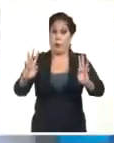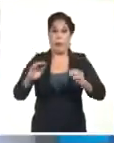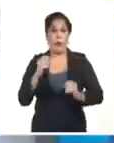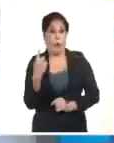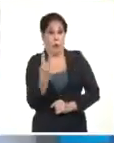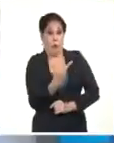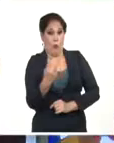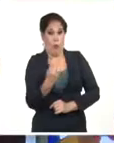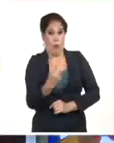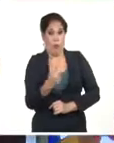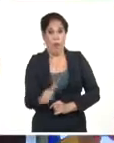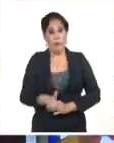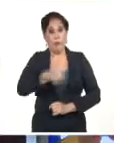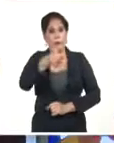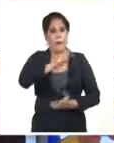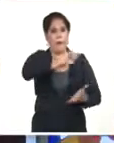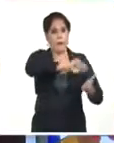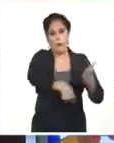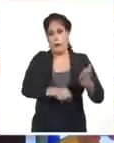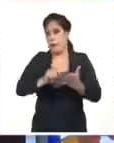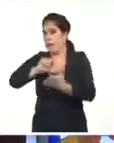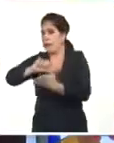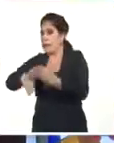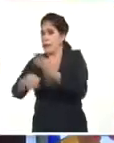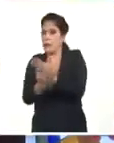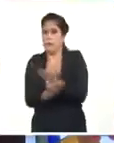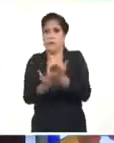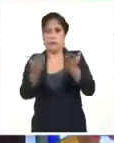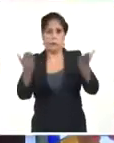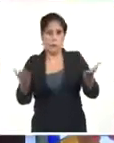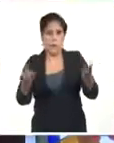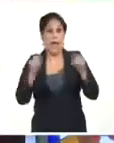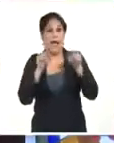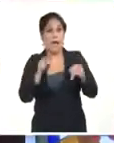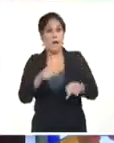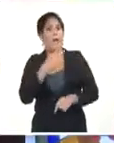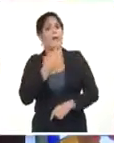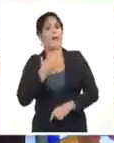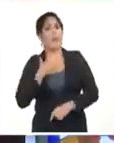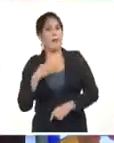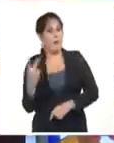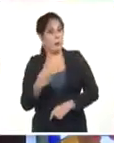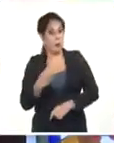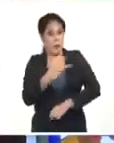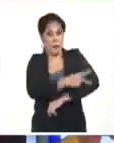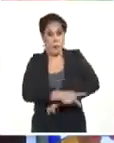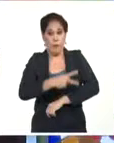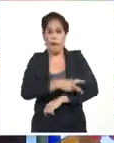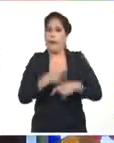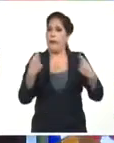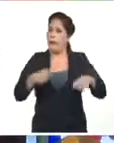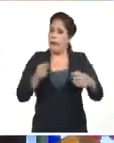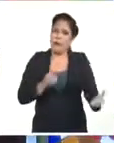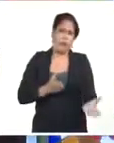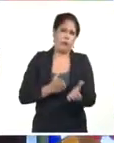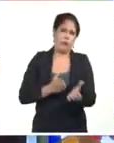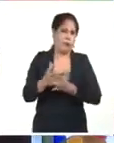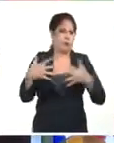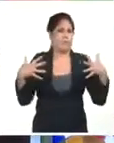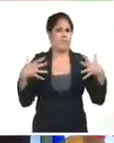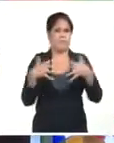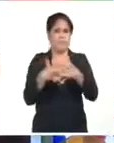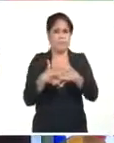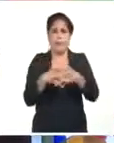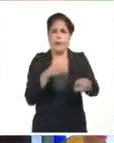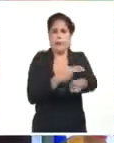Ambos mandatarios firmaron una declaración en la cual se expresa la voluntad de los dos países de continuar fortaleciendo